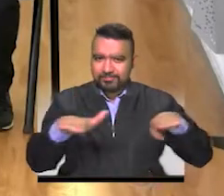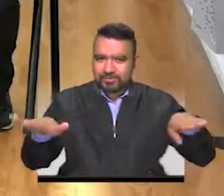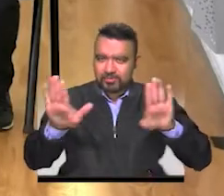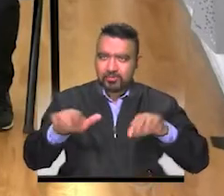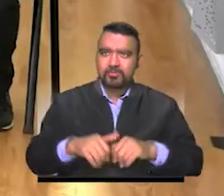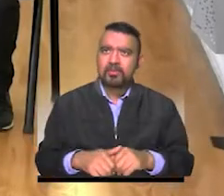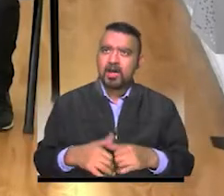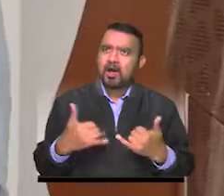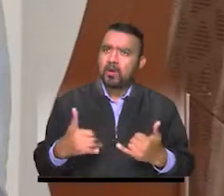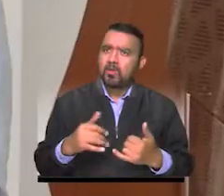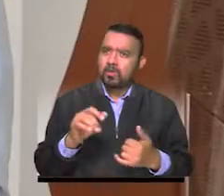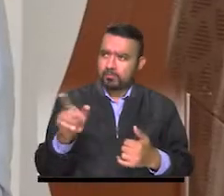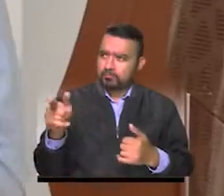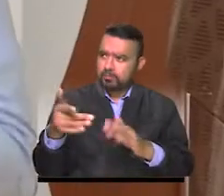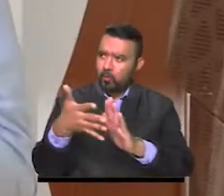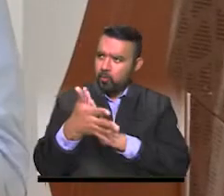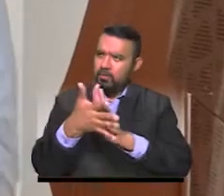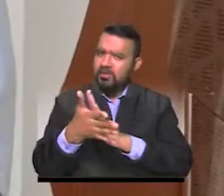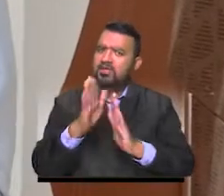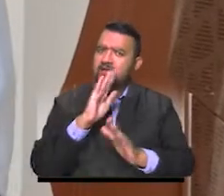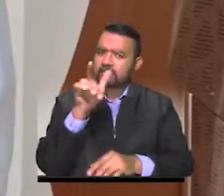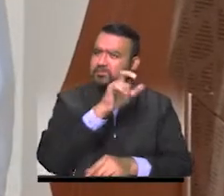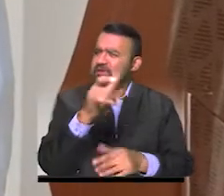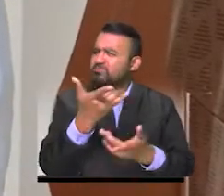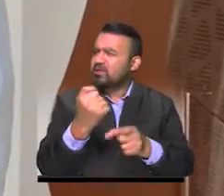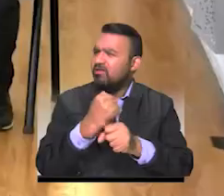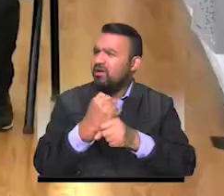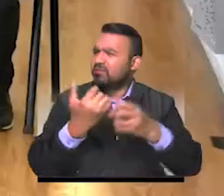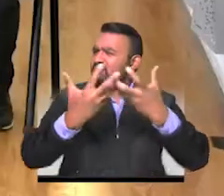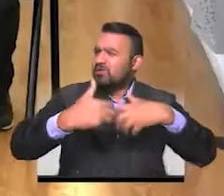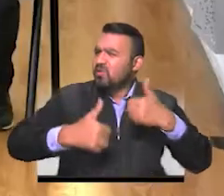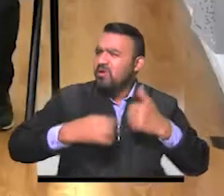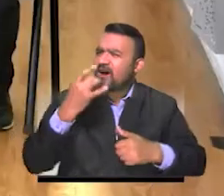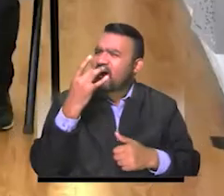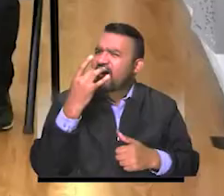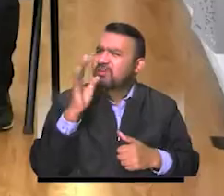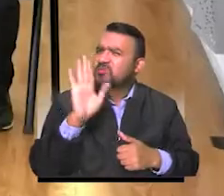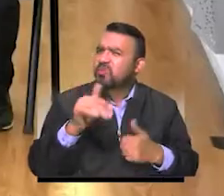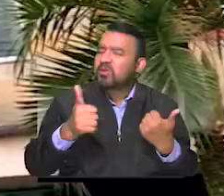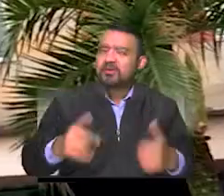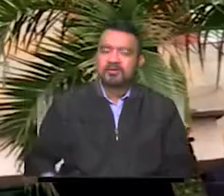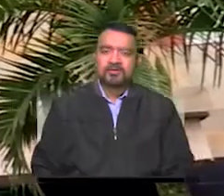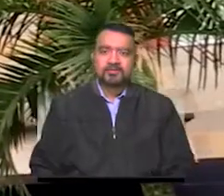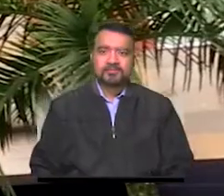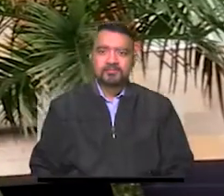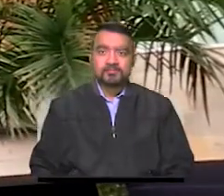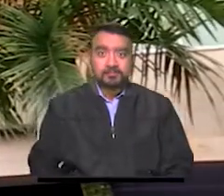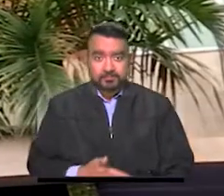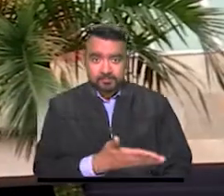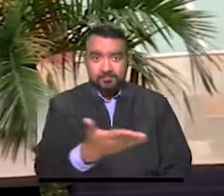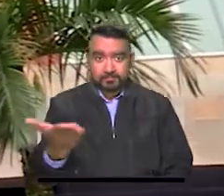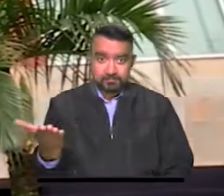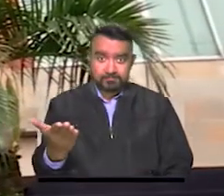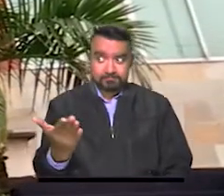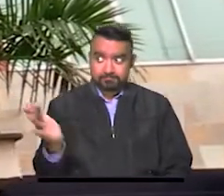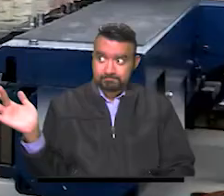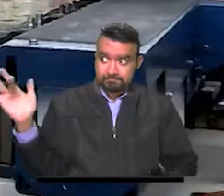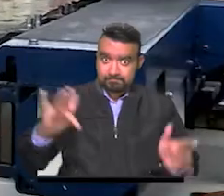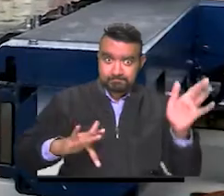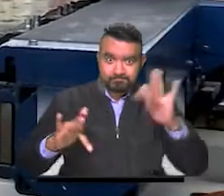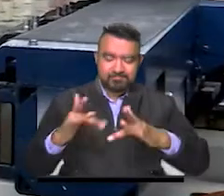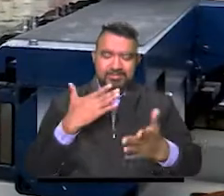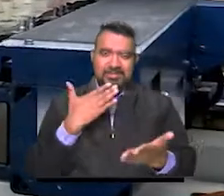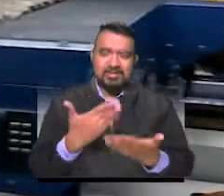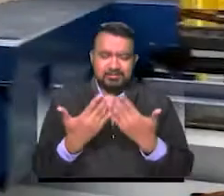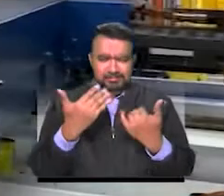a toda la comunidad itagüiseña y antioqueña a qué se dedica de metálicos. Alcalde, Diana, muchas gracias. Nosotros somos una compañía que tiene